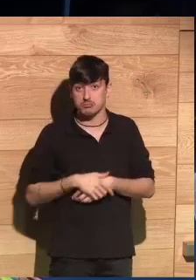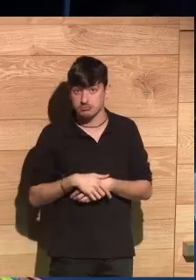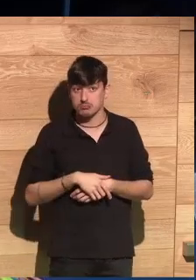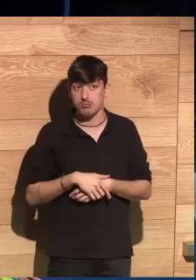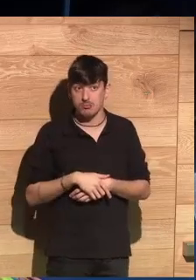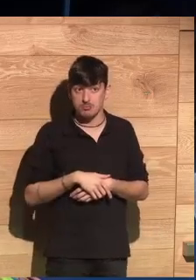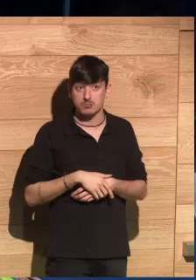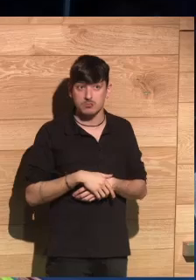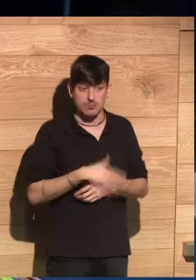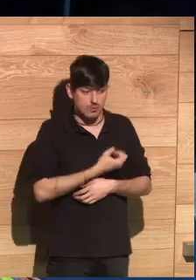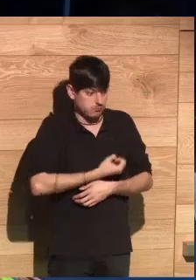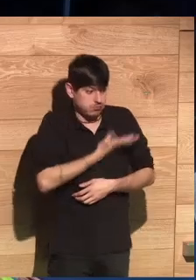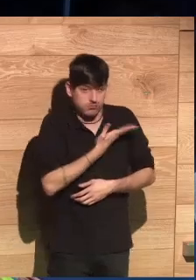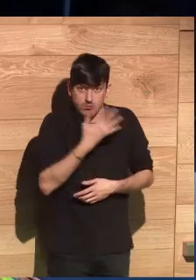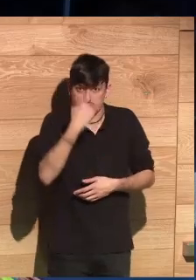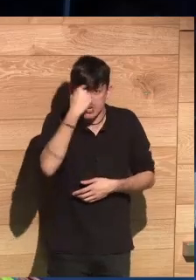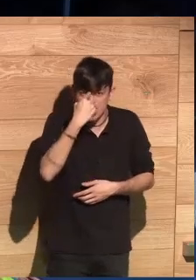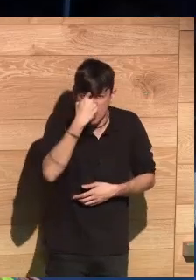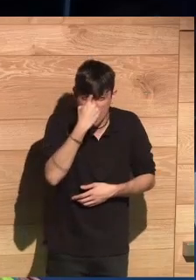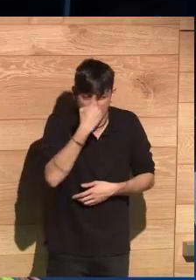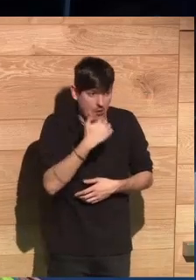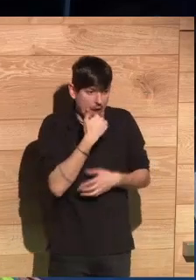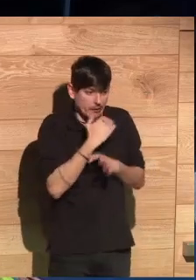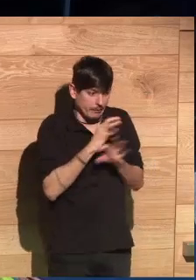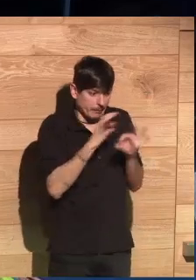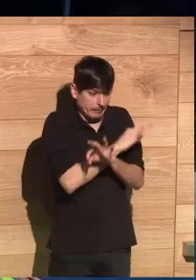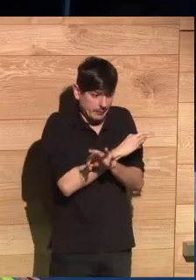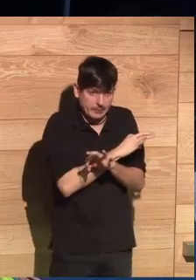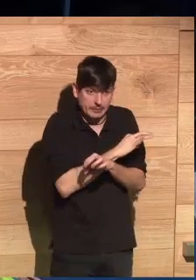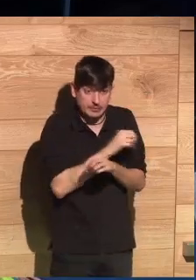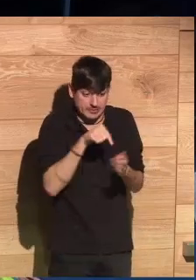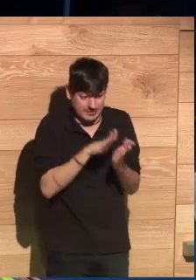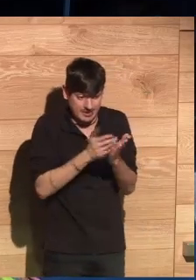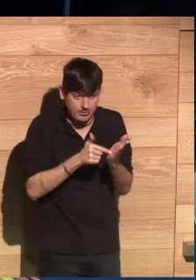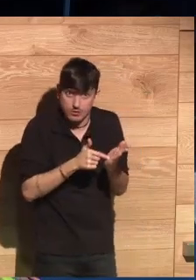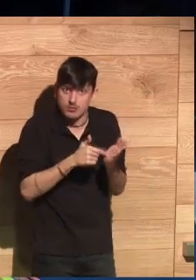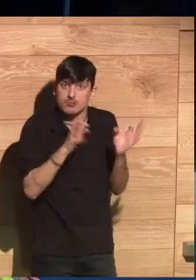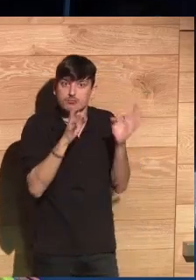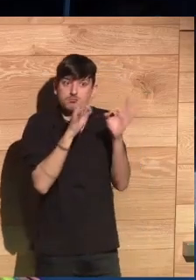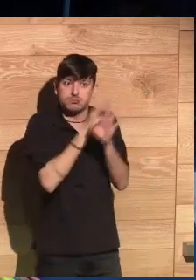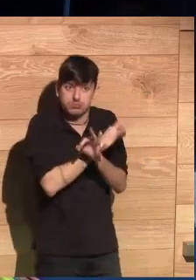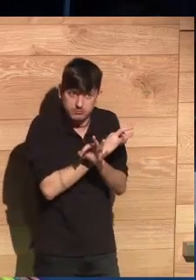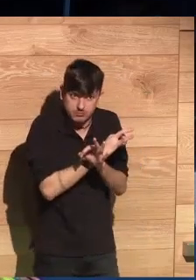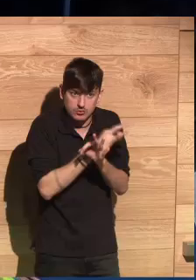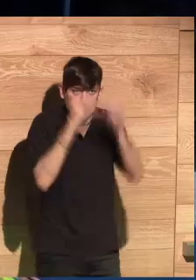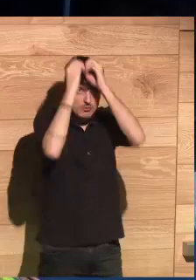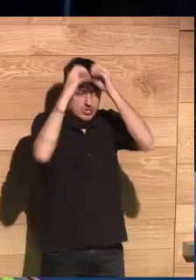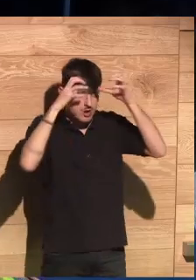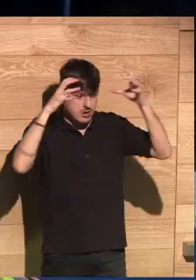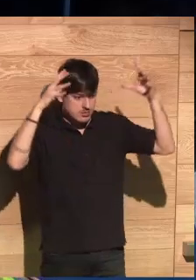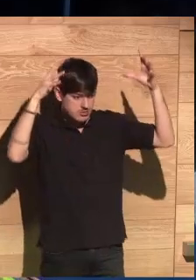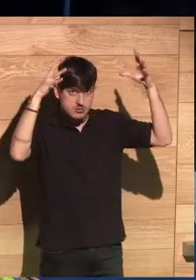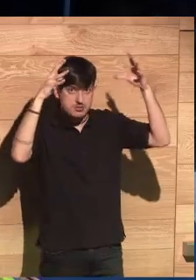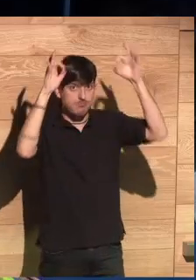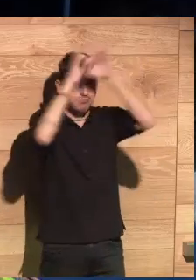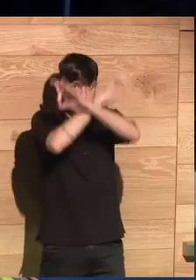Que es una pulsión, una obsesión, una equivocación. Aquí es una equivocación, genera una historia mental, ¿no? Y eso